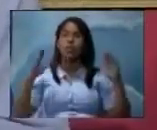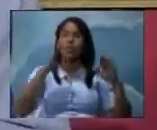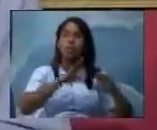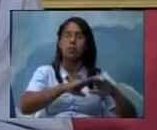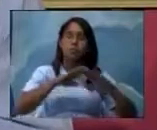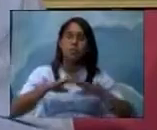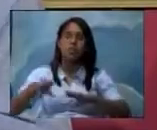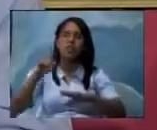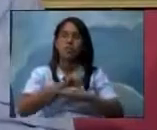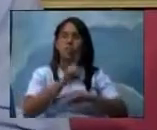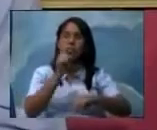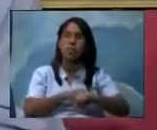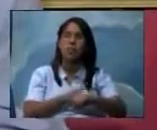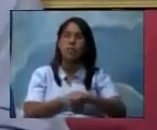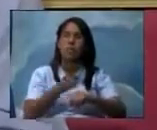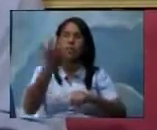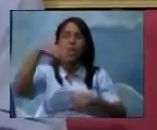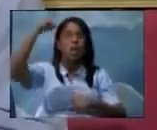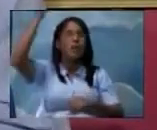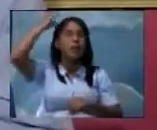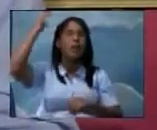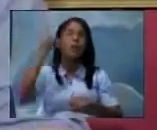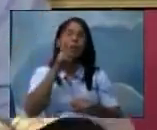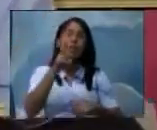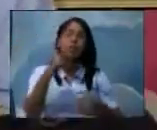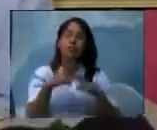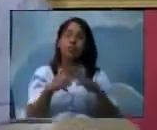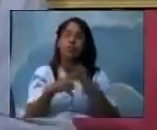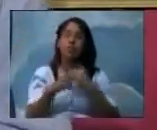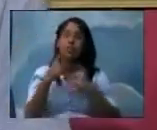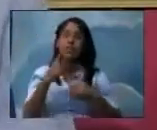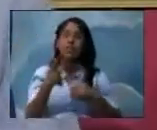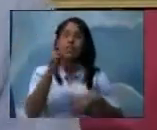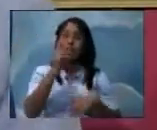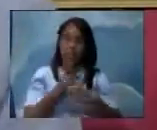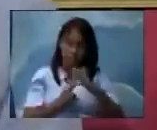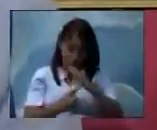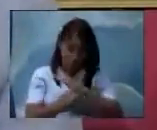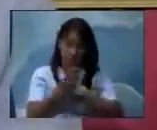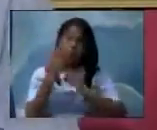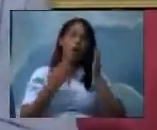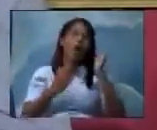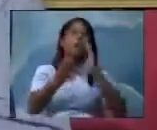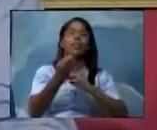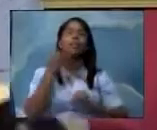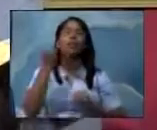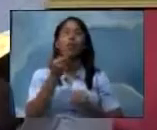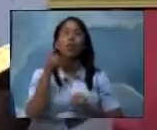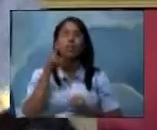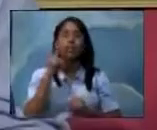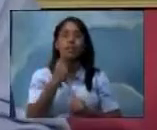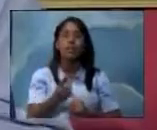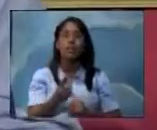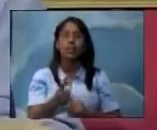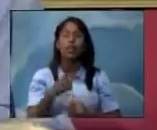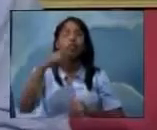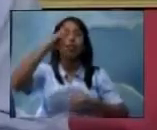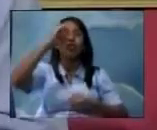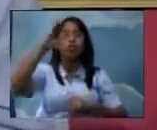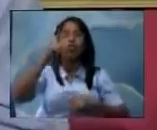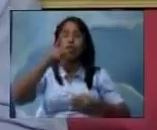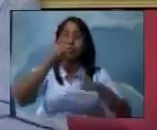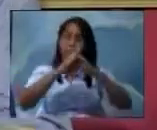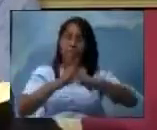ministros de esa época. Y el rey, viendo aquello, dice que se humilló ante Daniel. Mire, cuando Dios